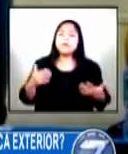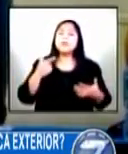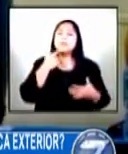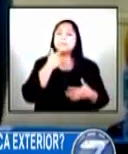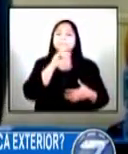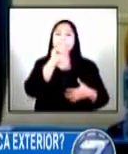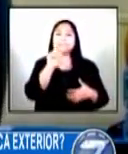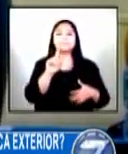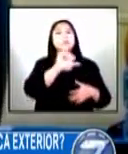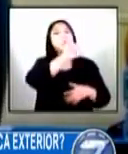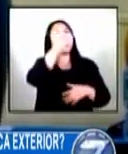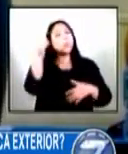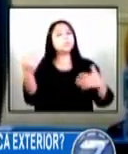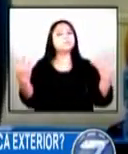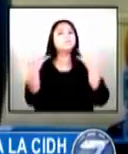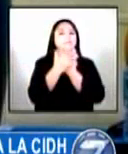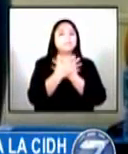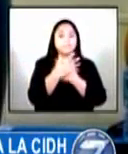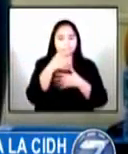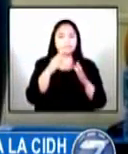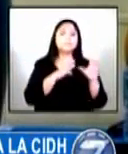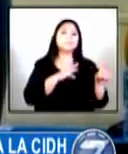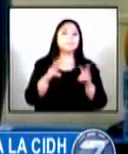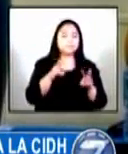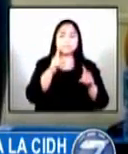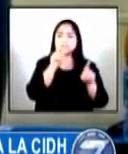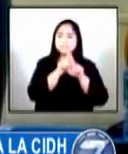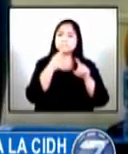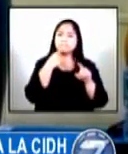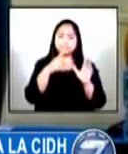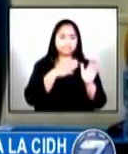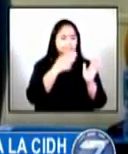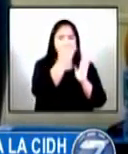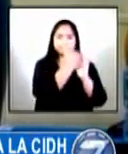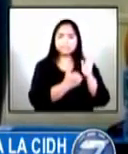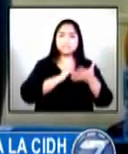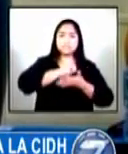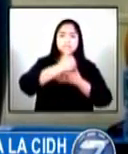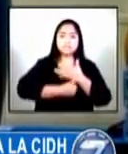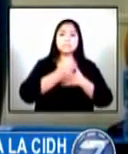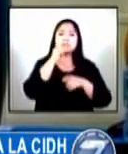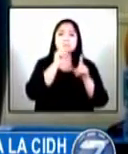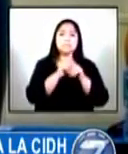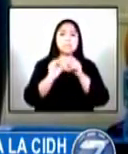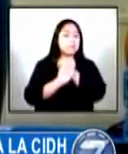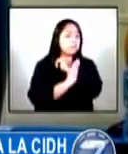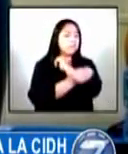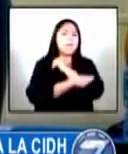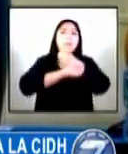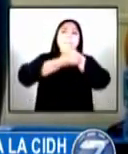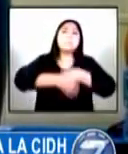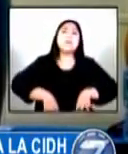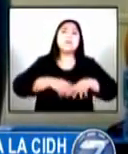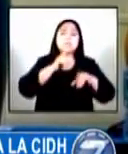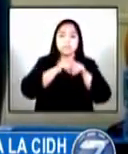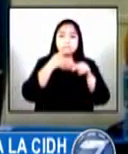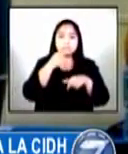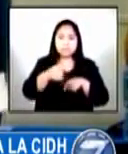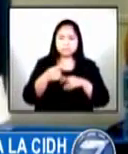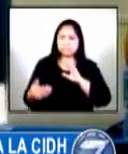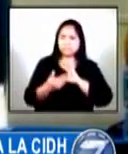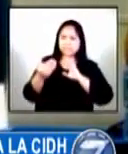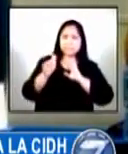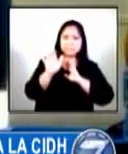otro error metodológico que evidencia una agenda en favor del aborto que se excede de sus competencias, porque